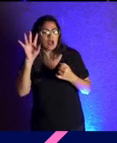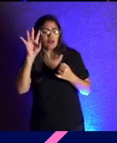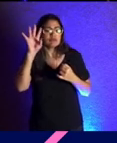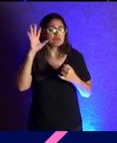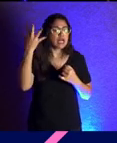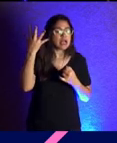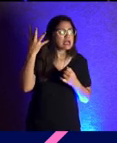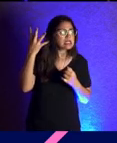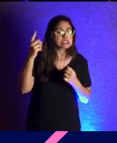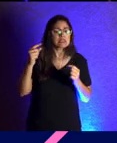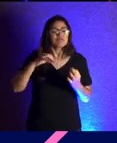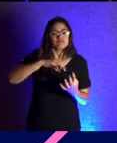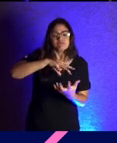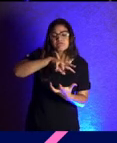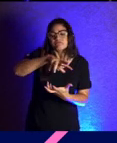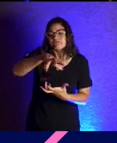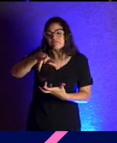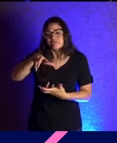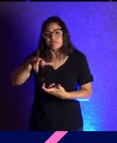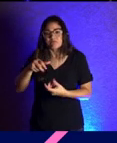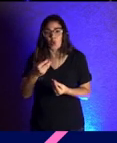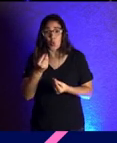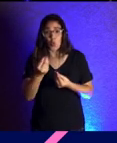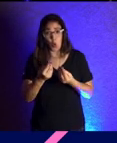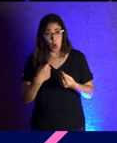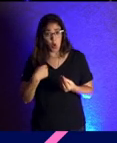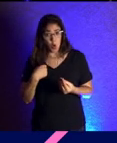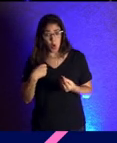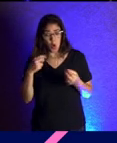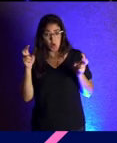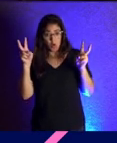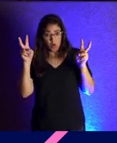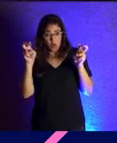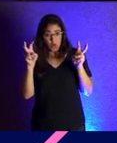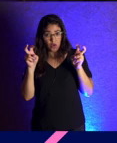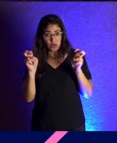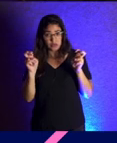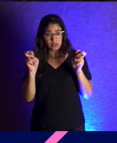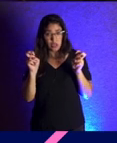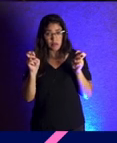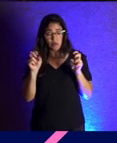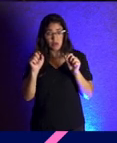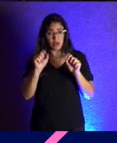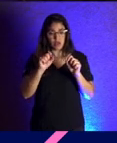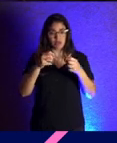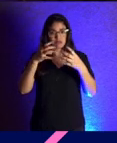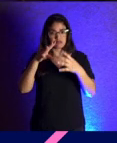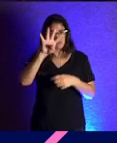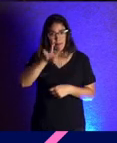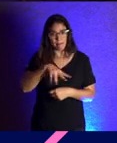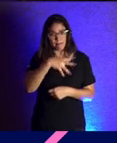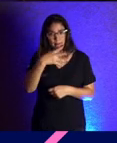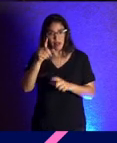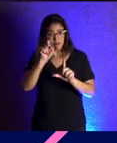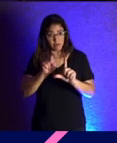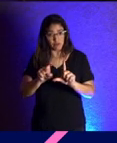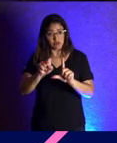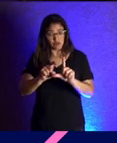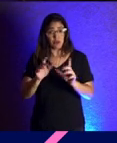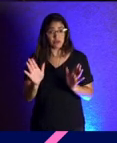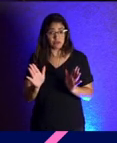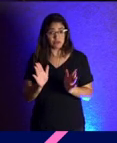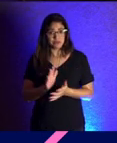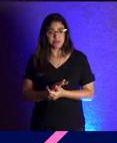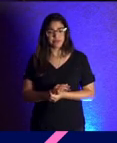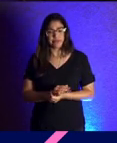que estamos hablando de estas propuestas digitales. Y aquí es un reporte que se hace